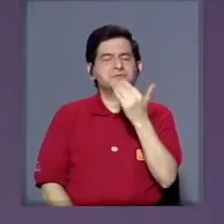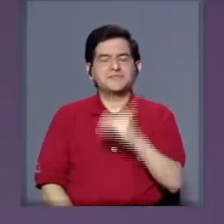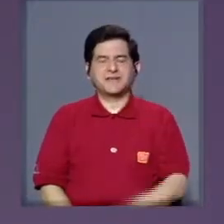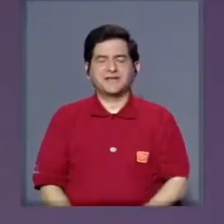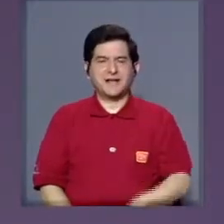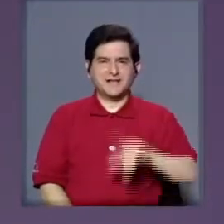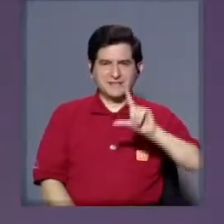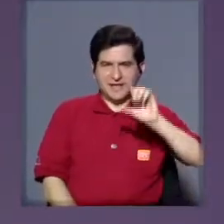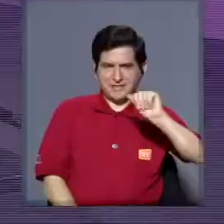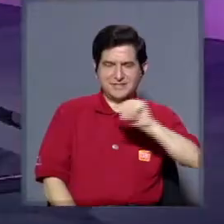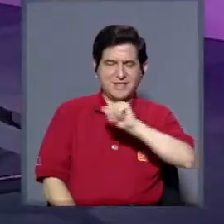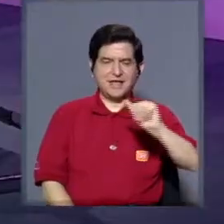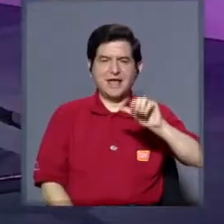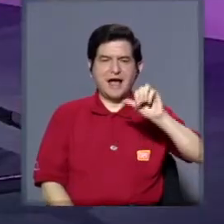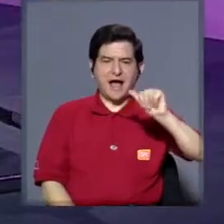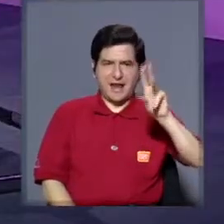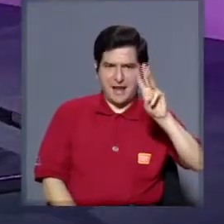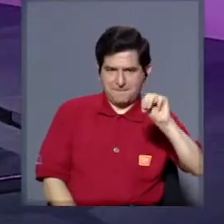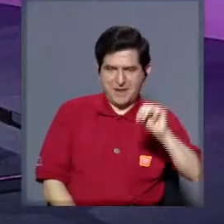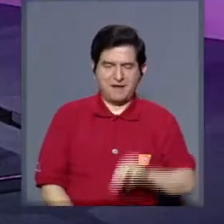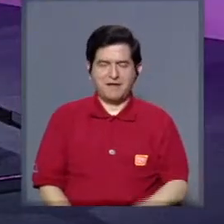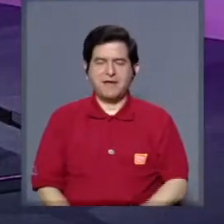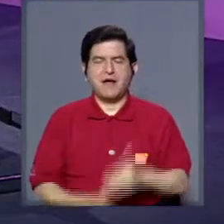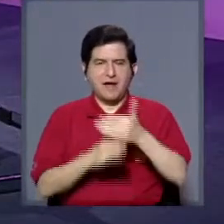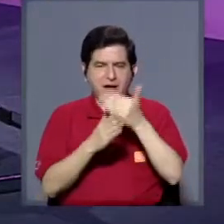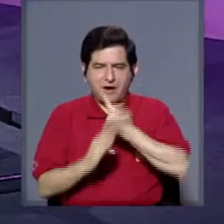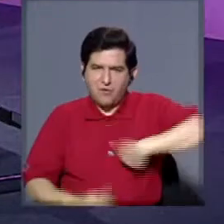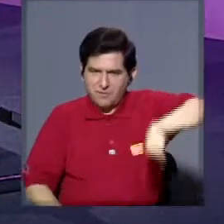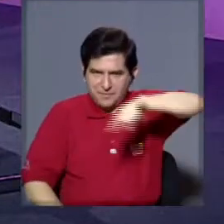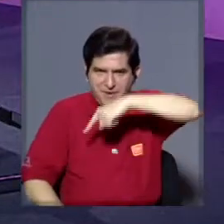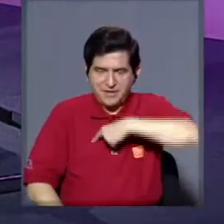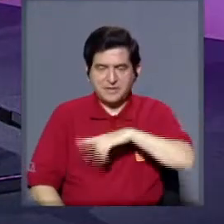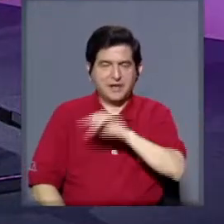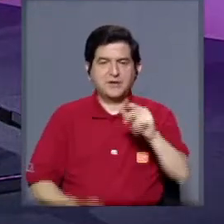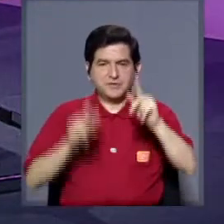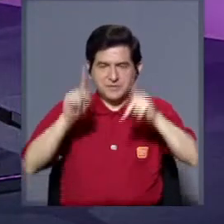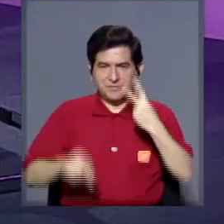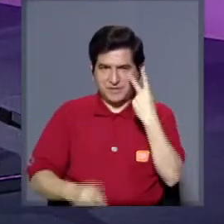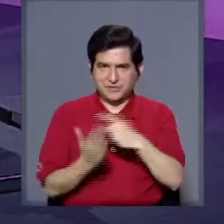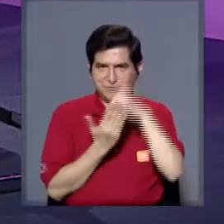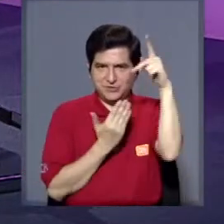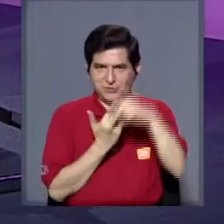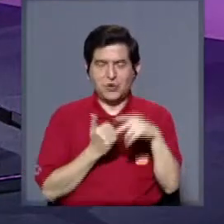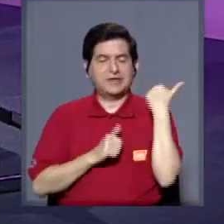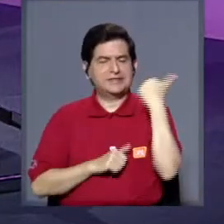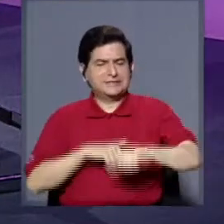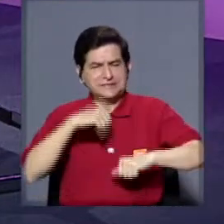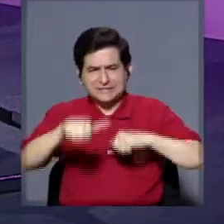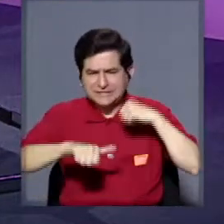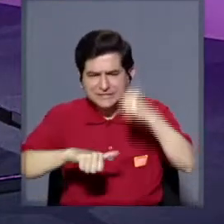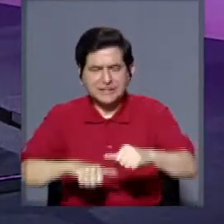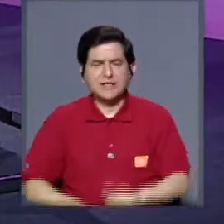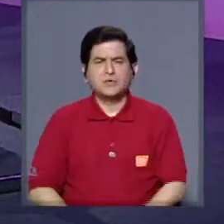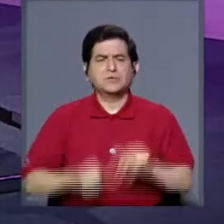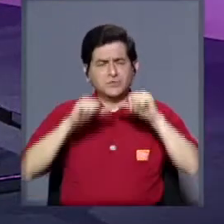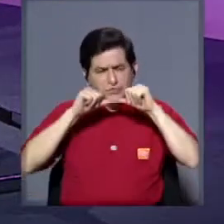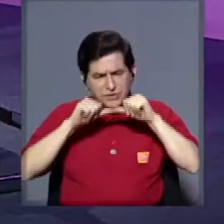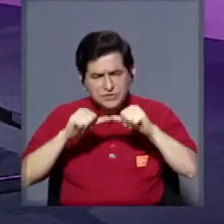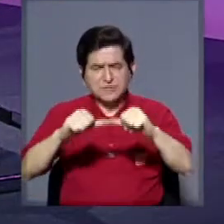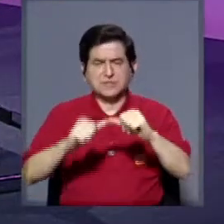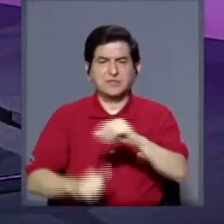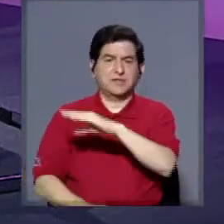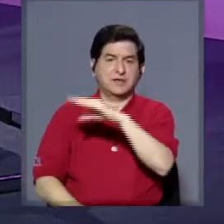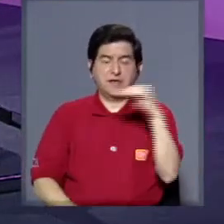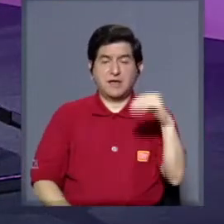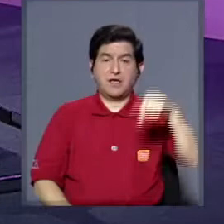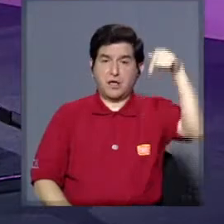larissa y anamaria por compartir con nosotras y con el público esa lucha y esa lucha que continúa y a la